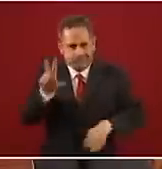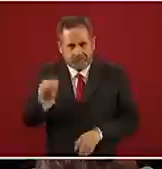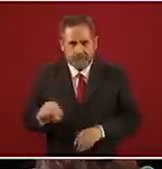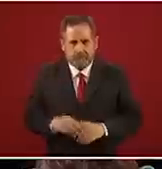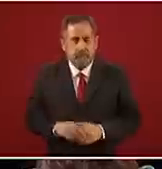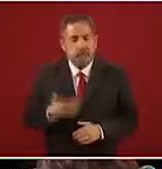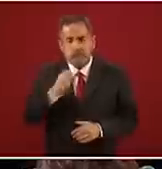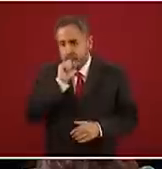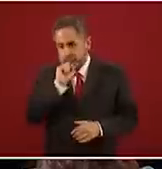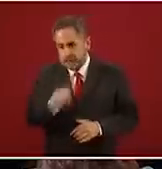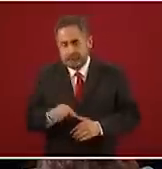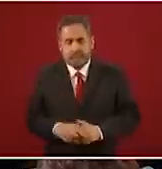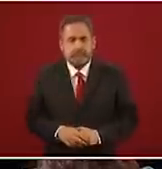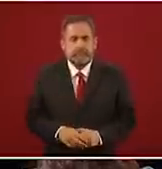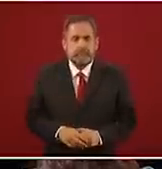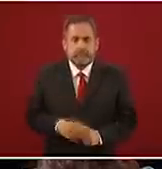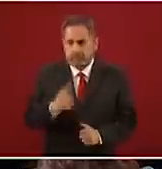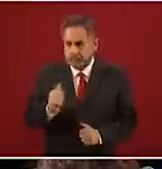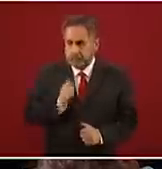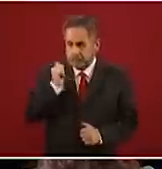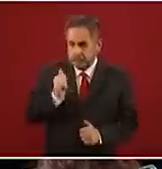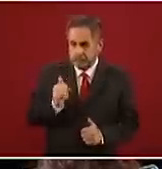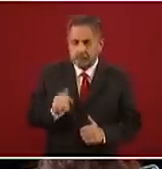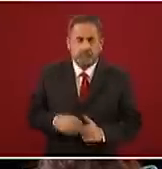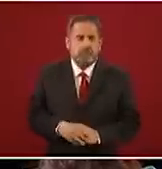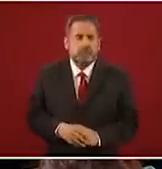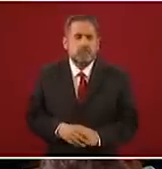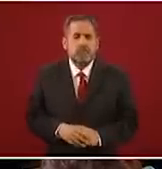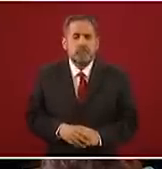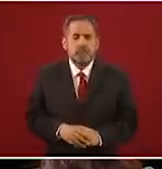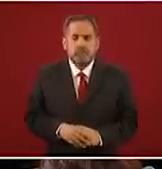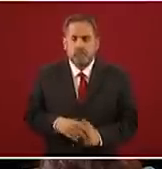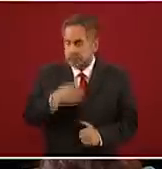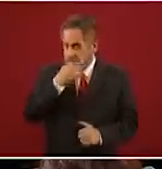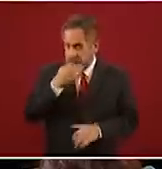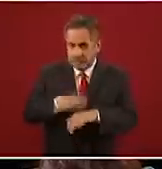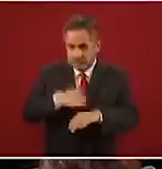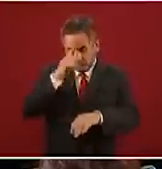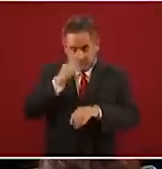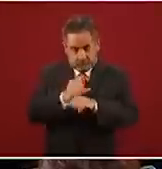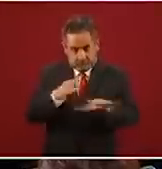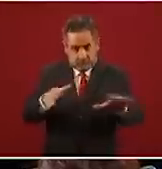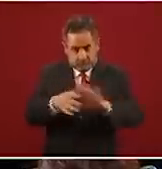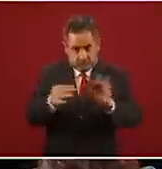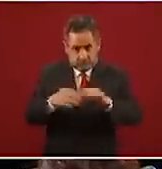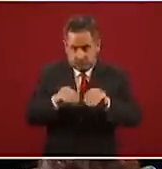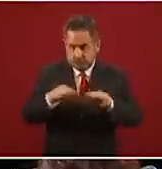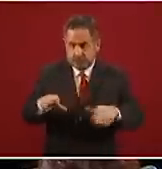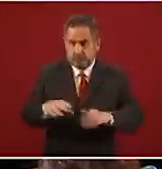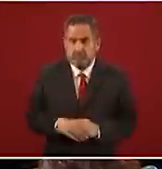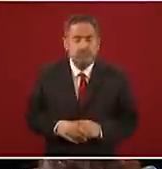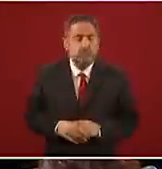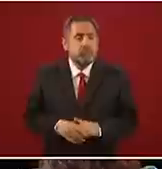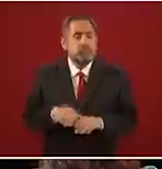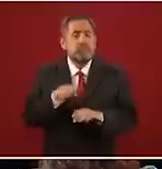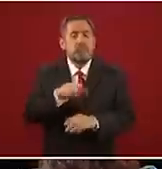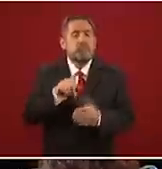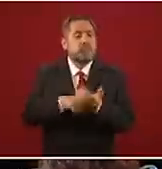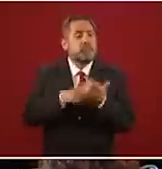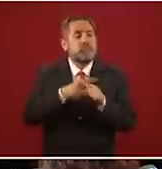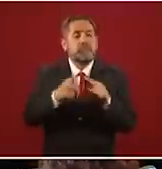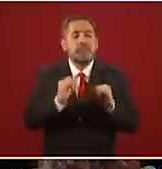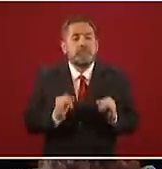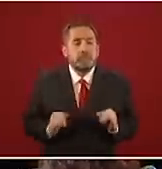Y también, aquí aprovecho para informar, en el caso de los